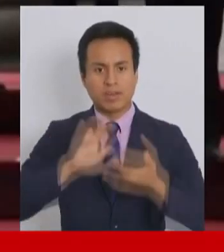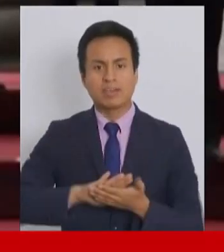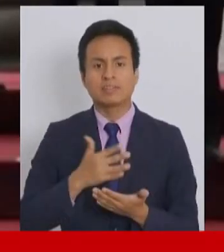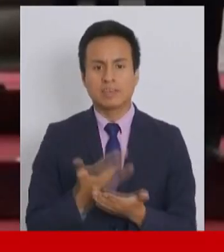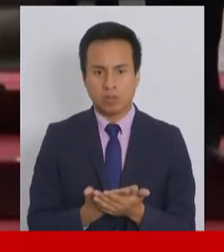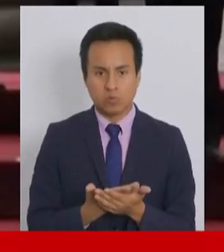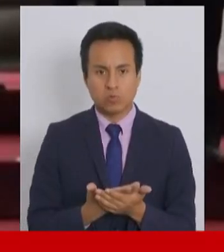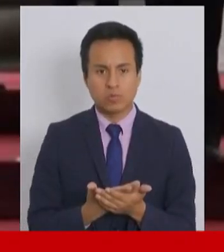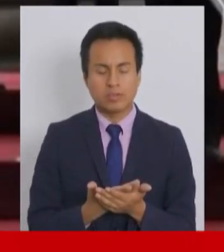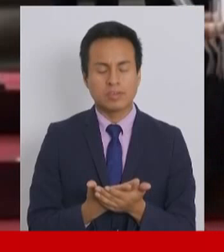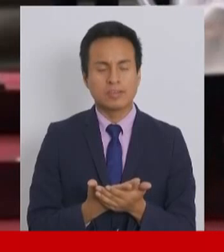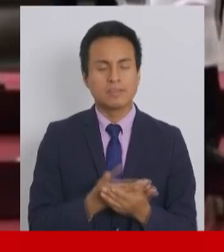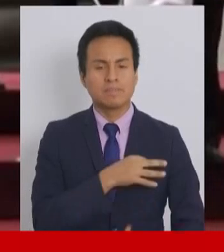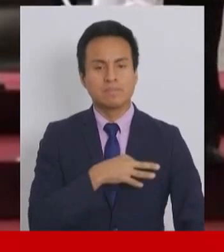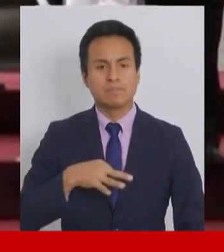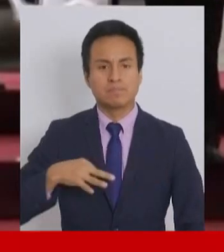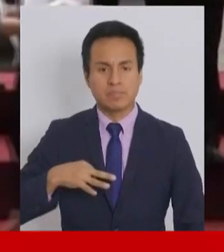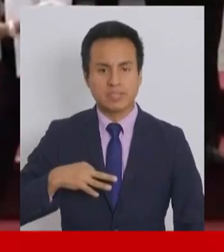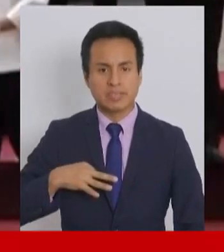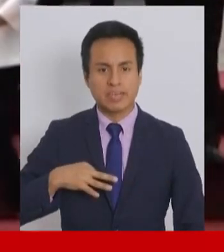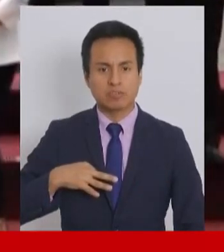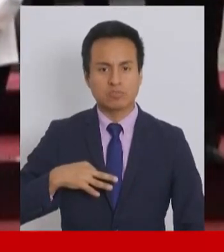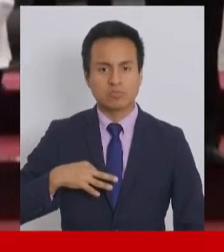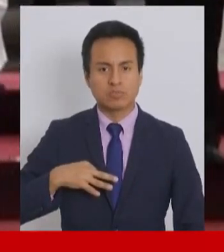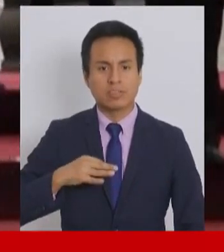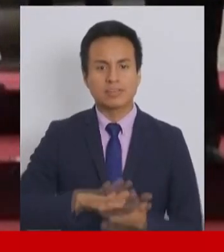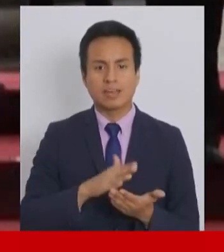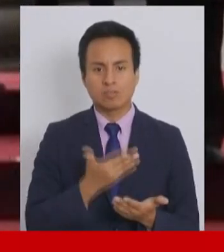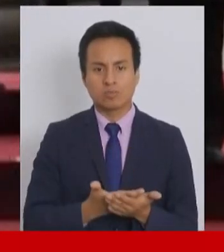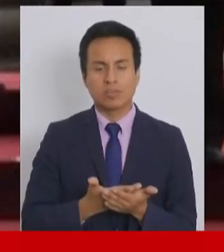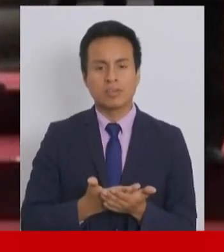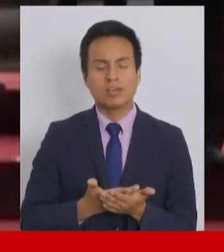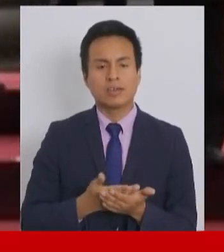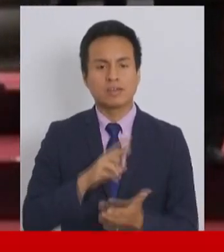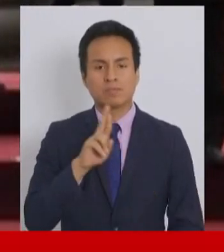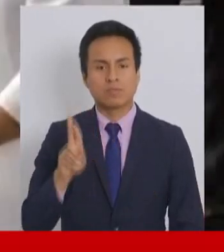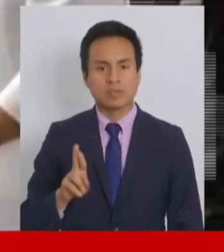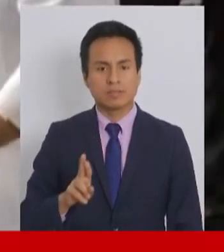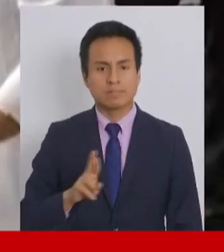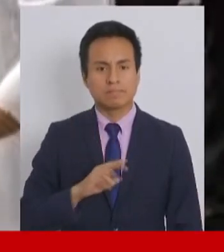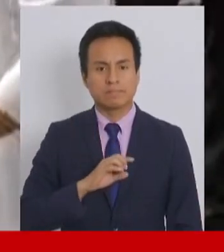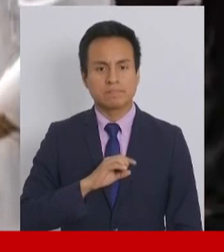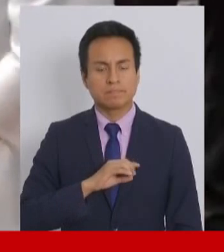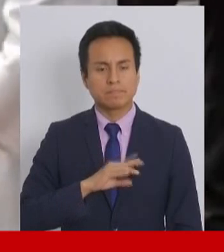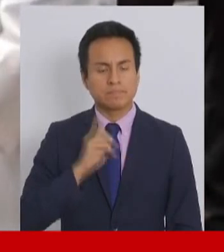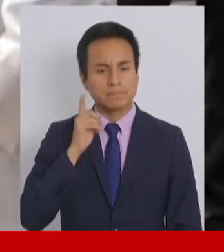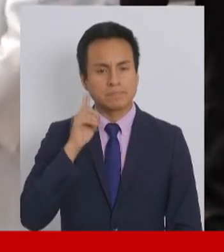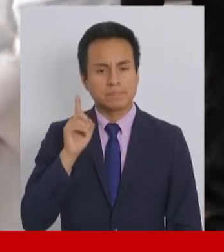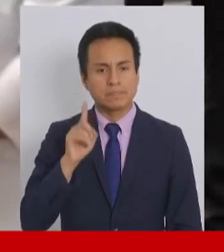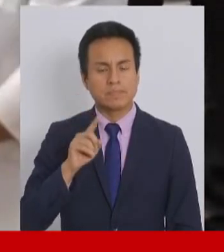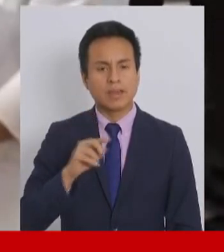salud entre los ministerios de salud de la República de Chile y de la